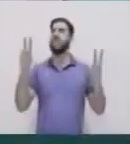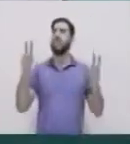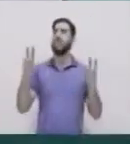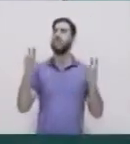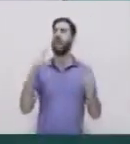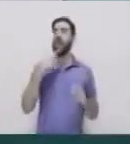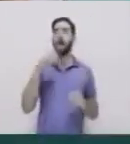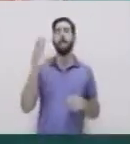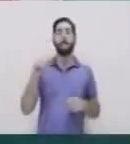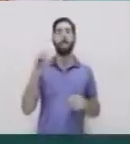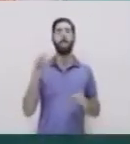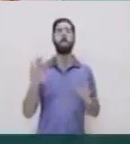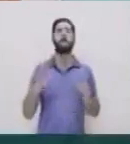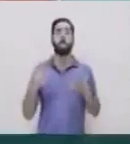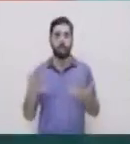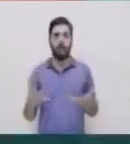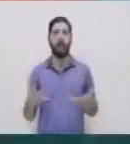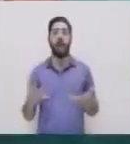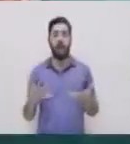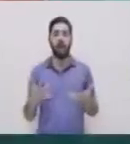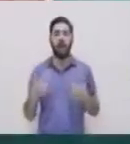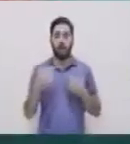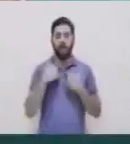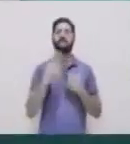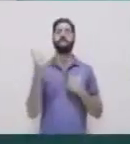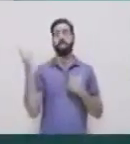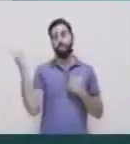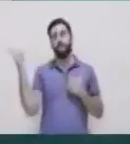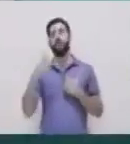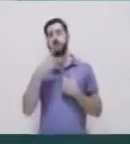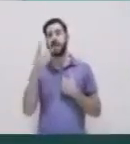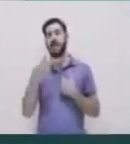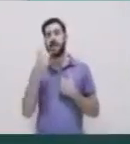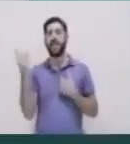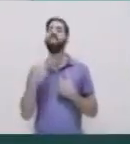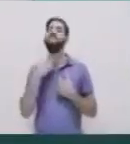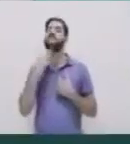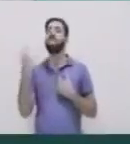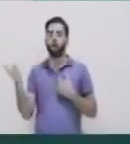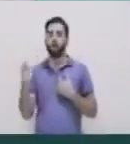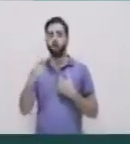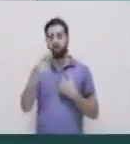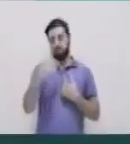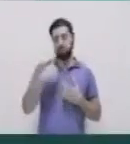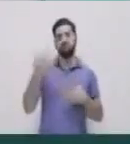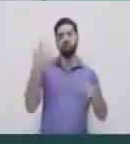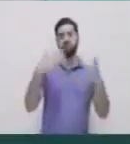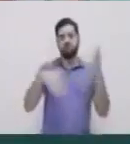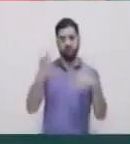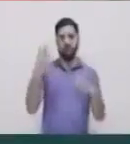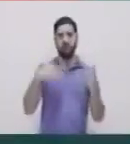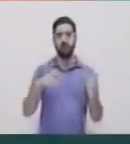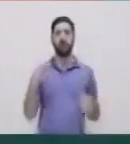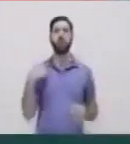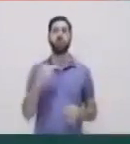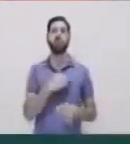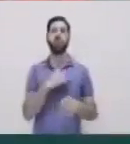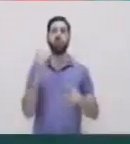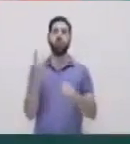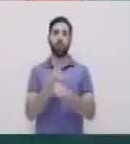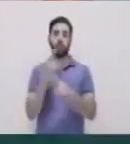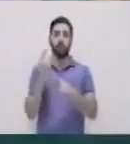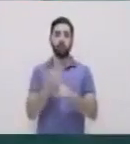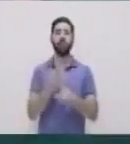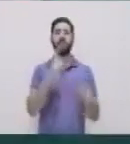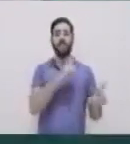estamos utilizando. El canal es nuestra voz. Entonces, para que usted recapitulemos en esto, el lenguaje lo vamos a utilizar